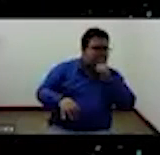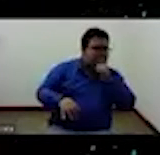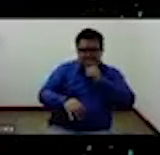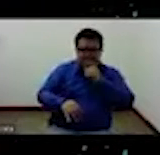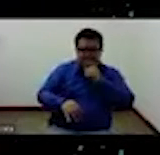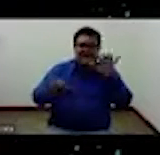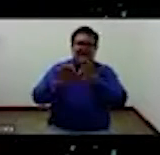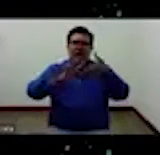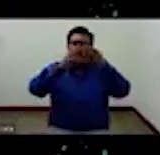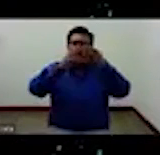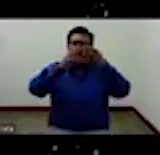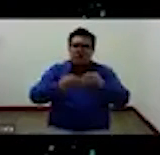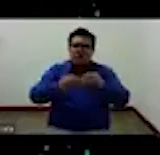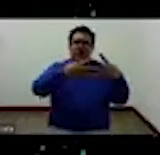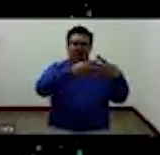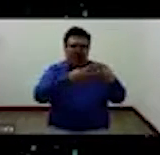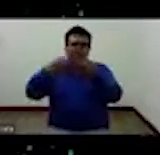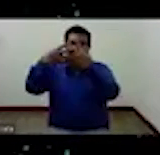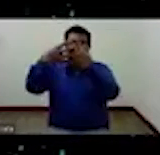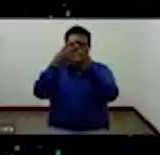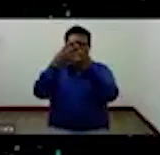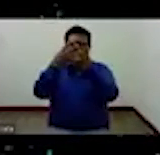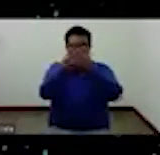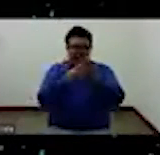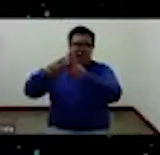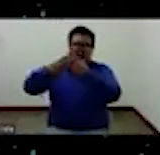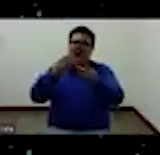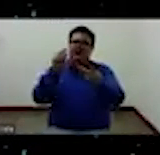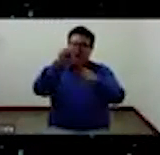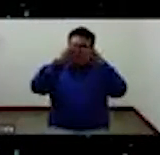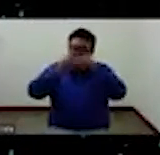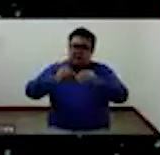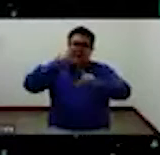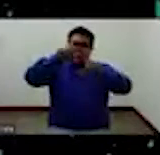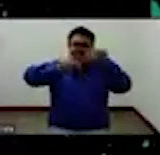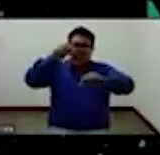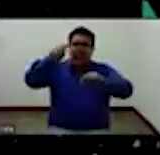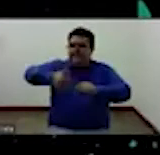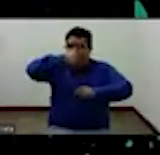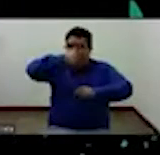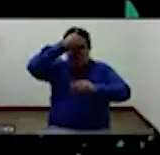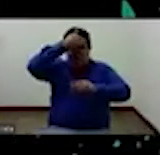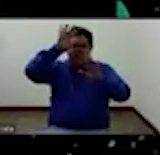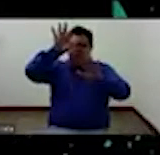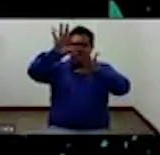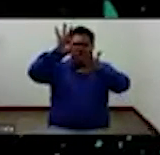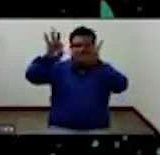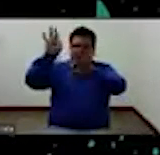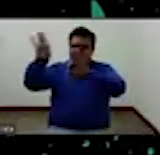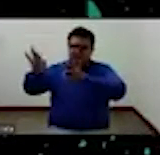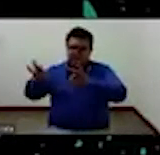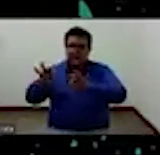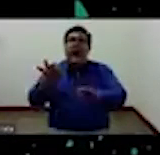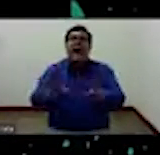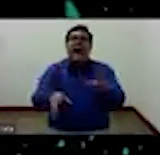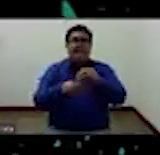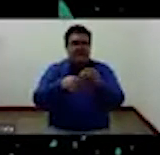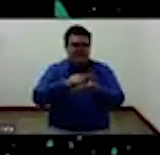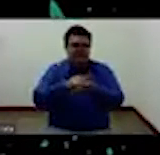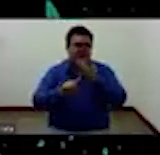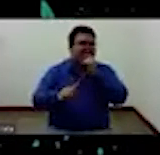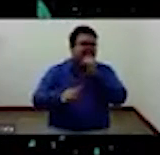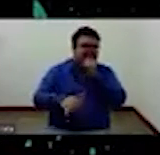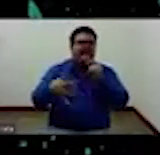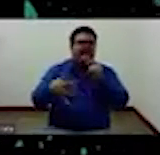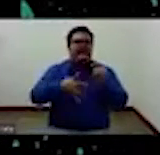la constelación, las principales estrellas, y me basé en ciertos valores de las estrellas, por ejemplo, distancia